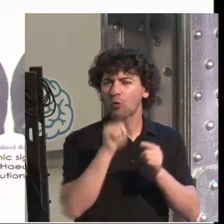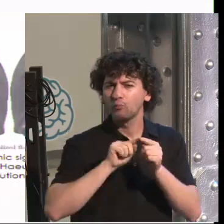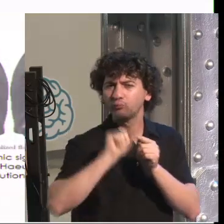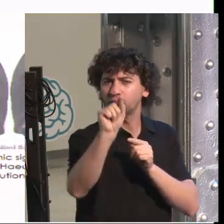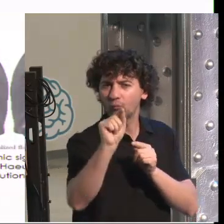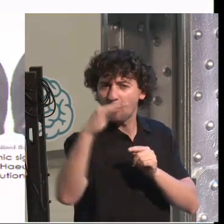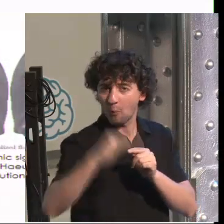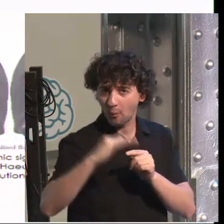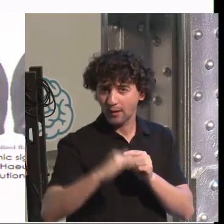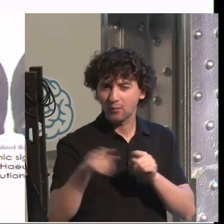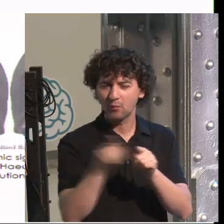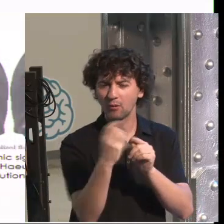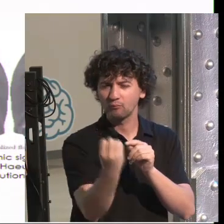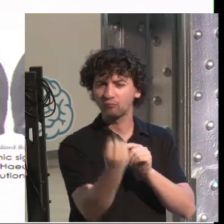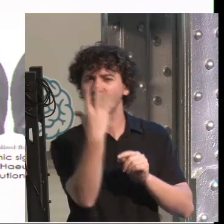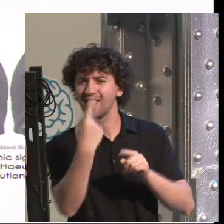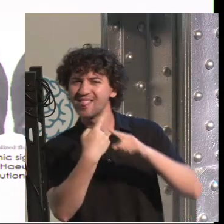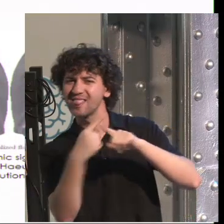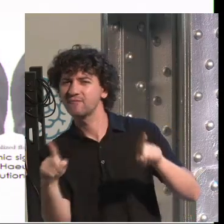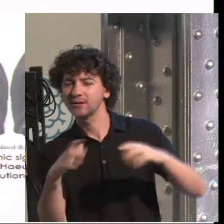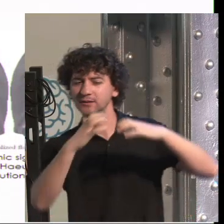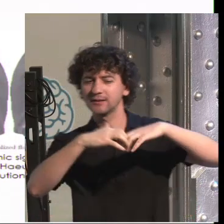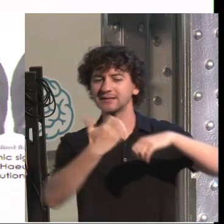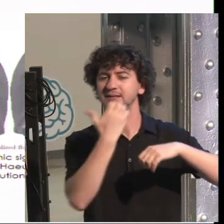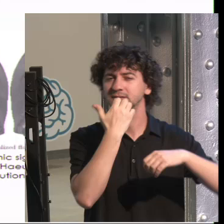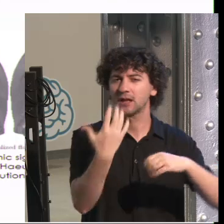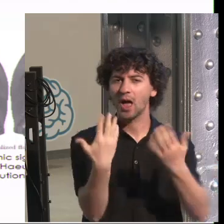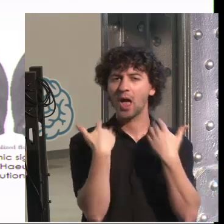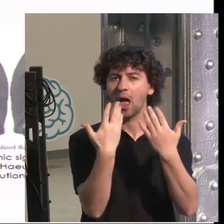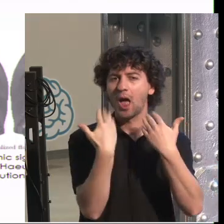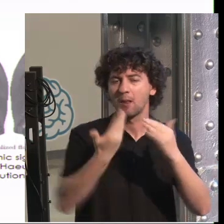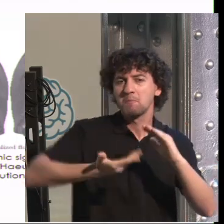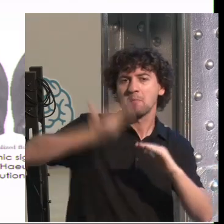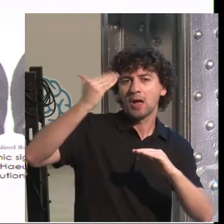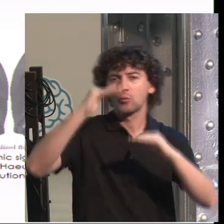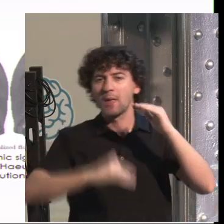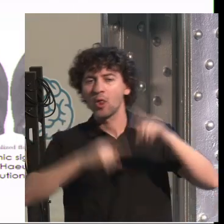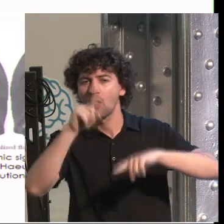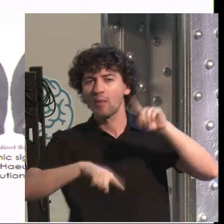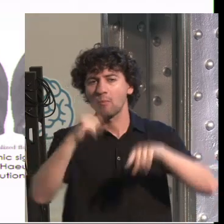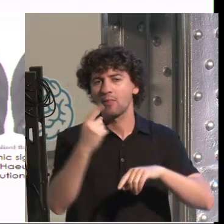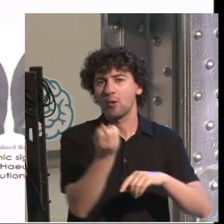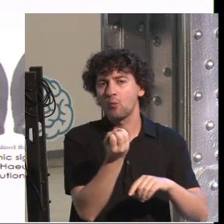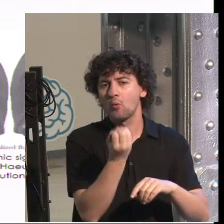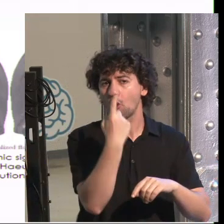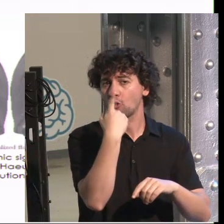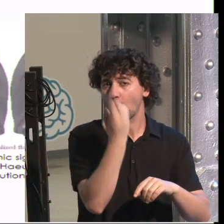refleja de manera diferente en función de si hay más o menos oxigenación en